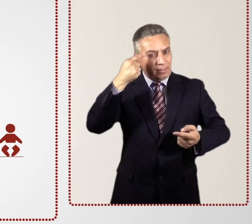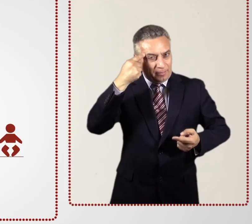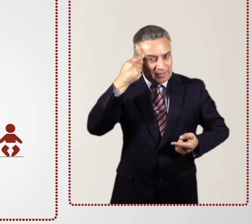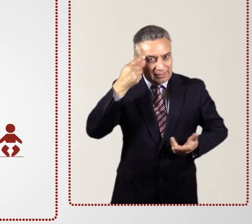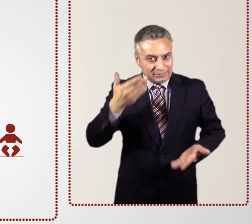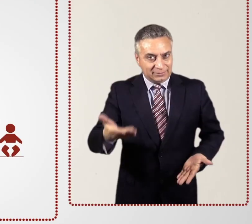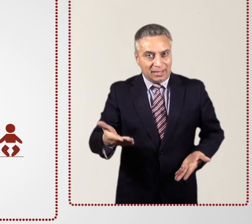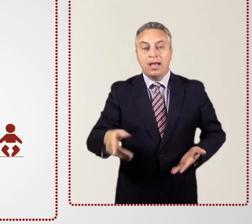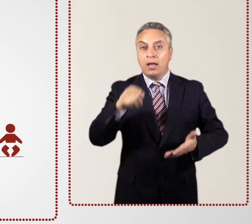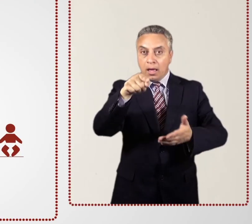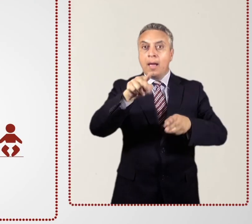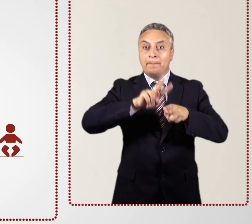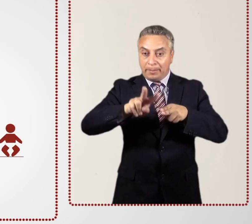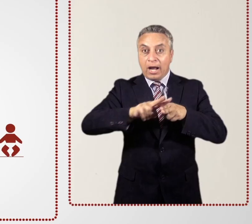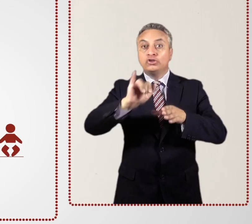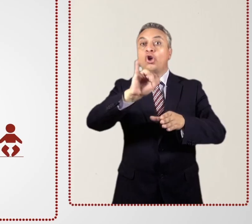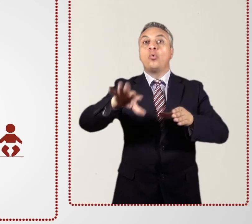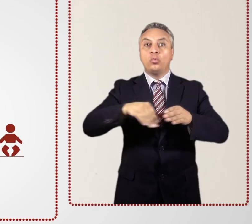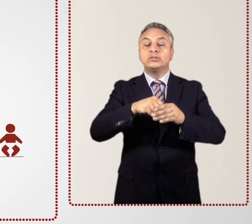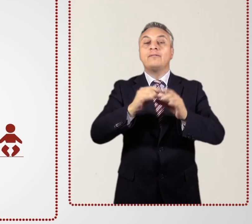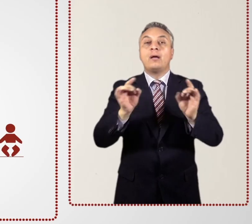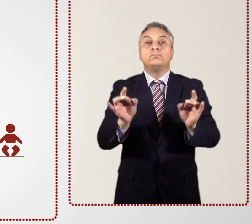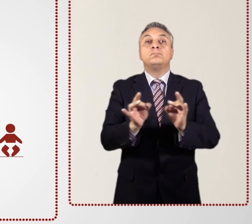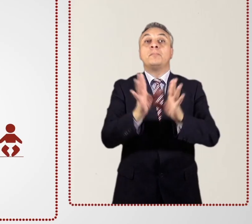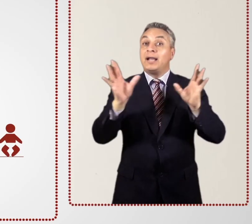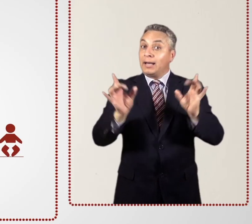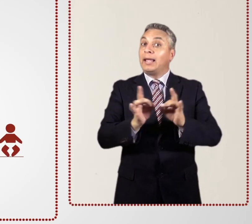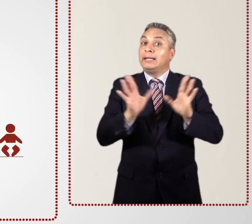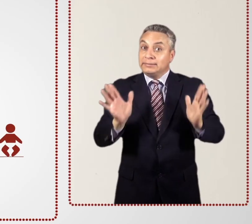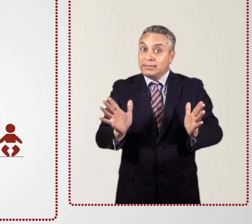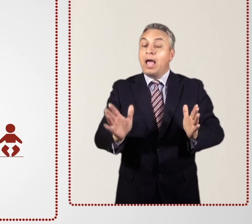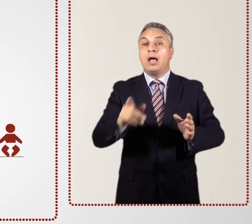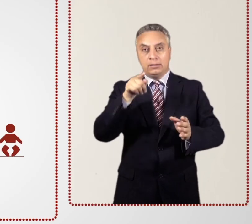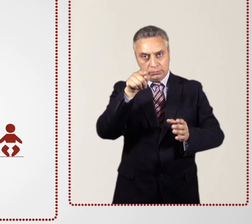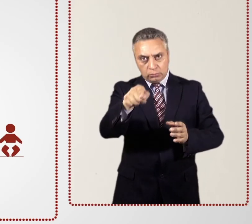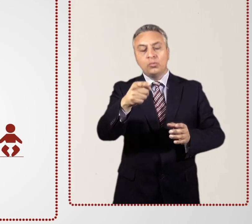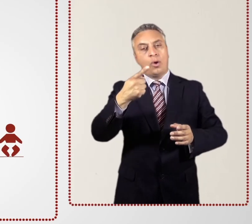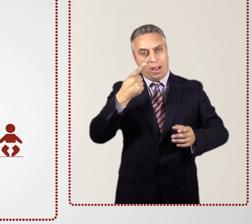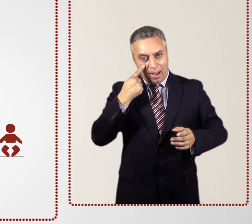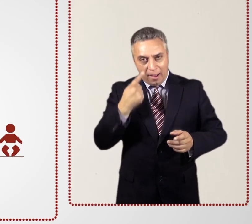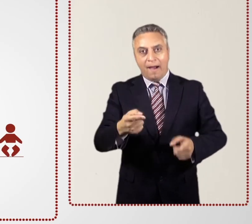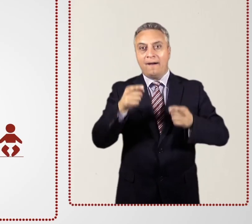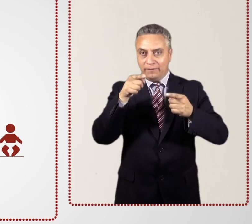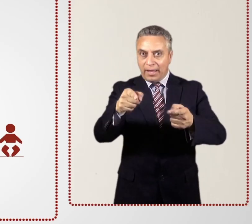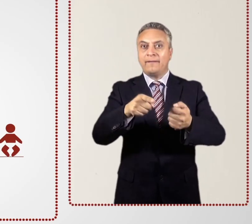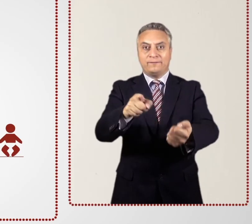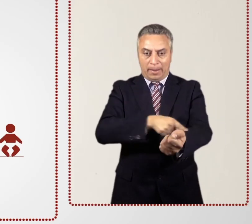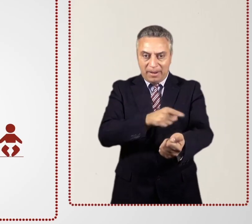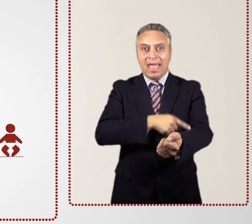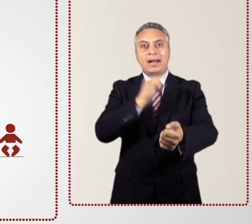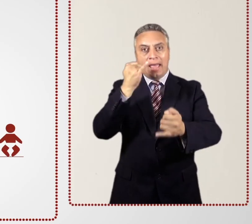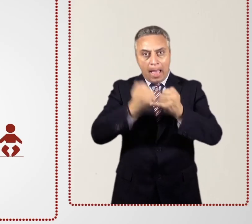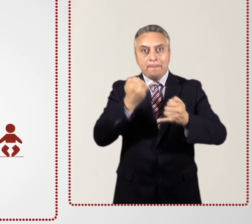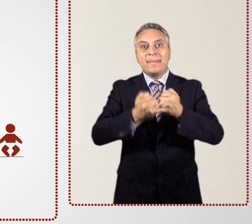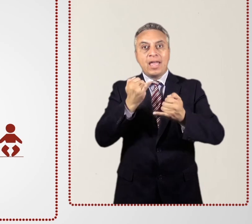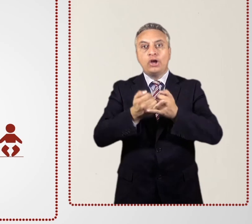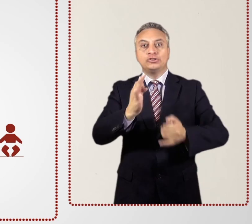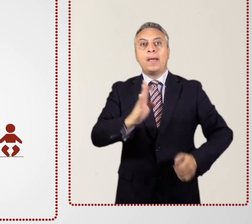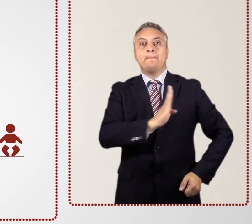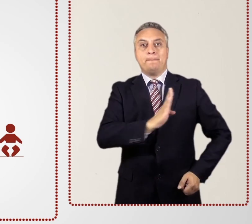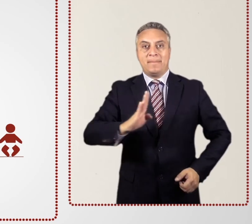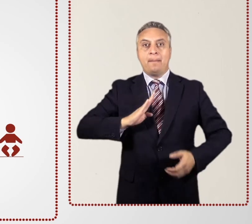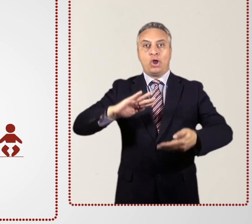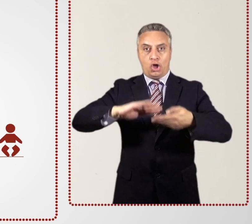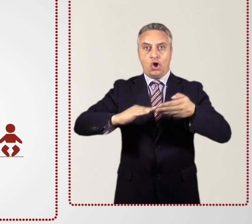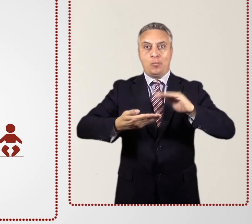situación de discapacidad. Para una preparación inclusiva ante emergencia, identifica una red de apoyo con familiares, amigos